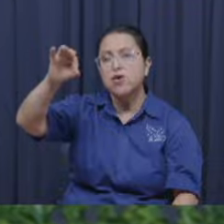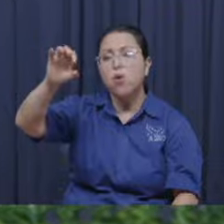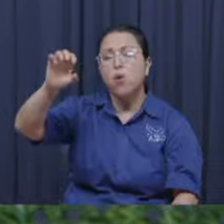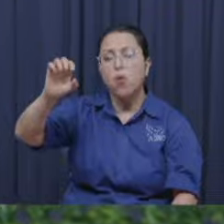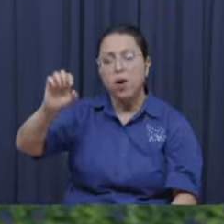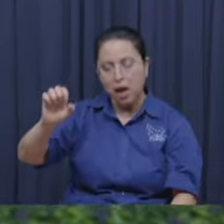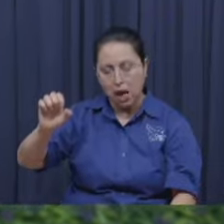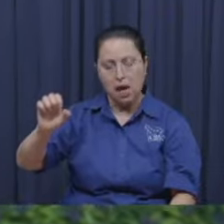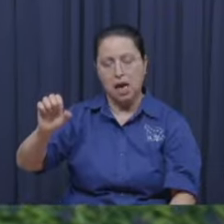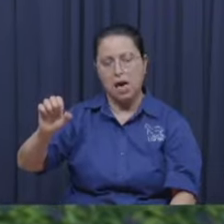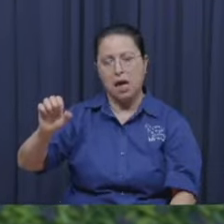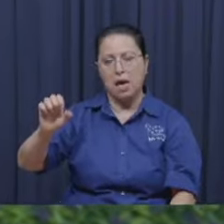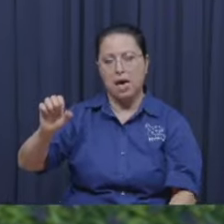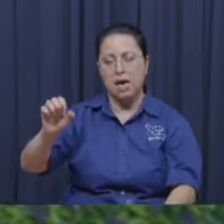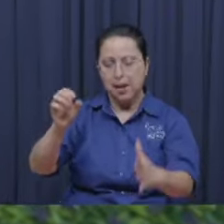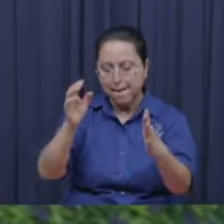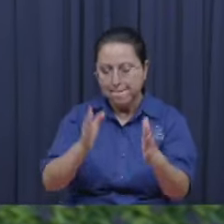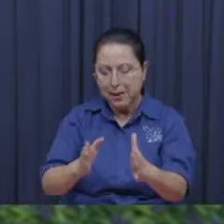del arca.